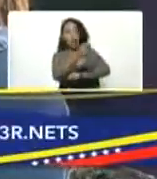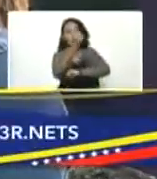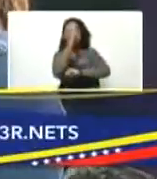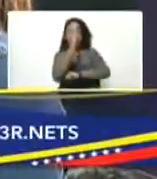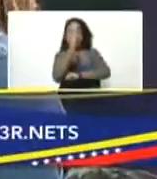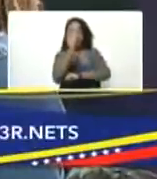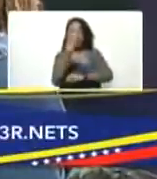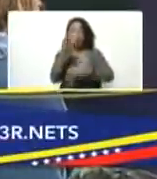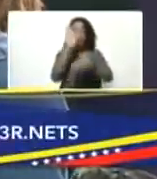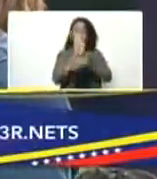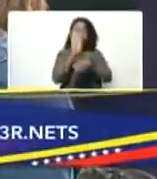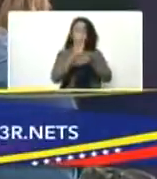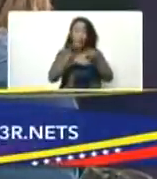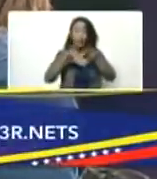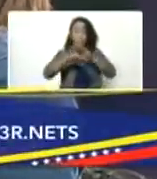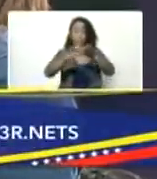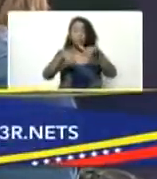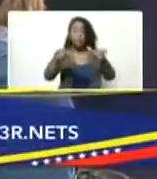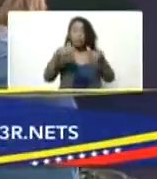Acuicultura.